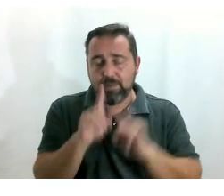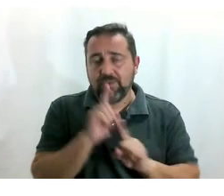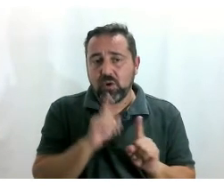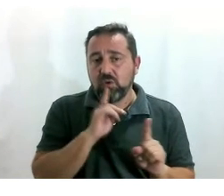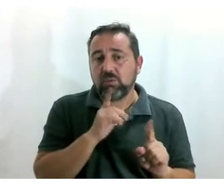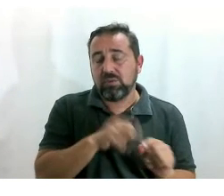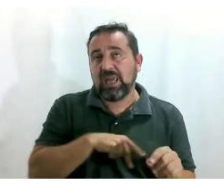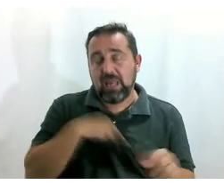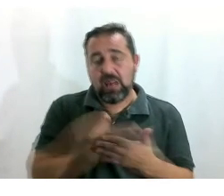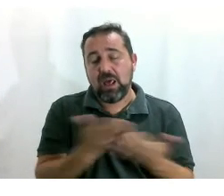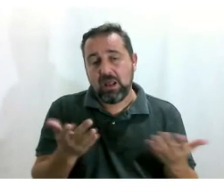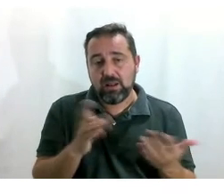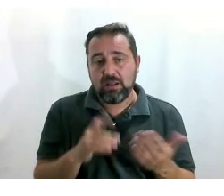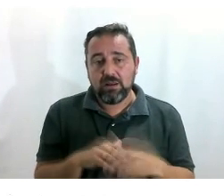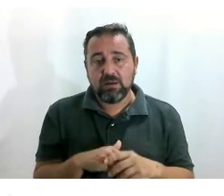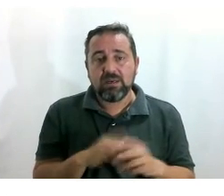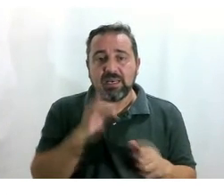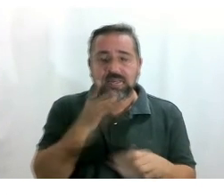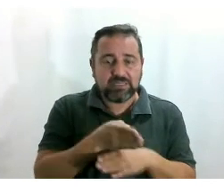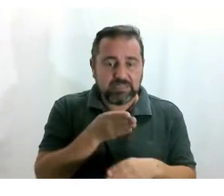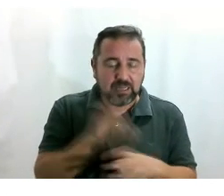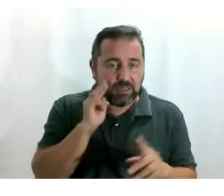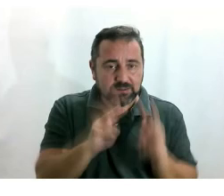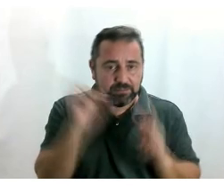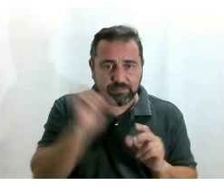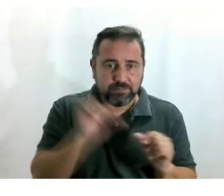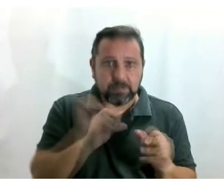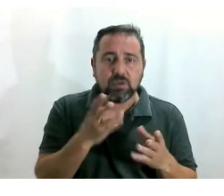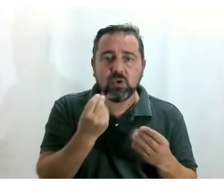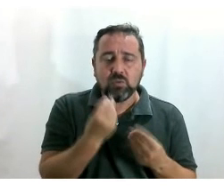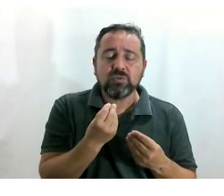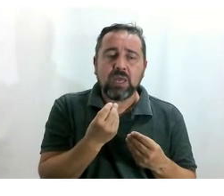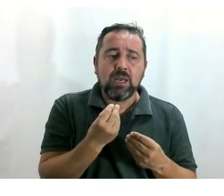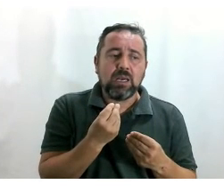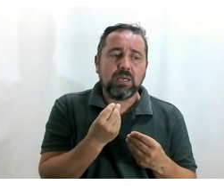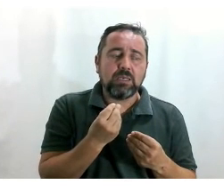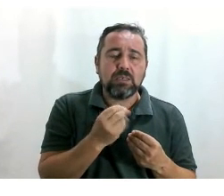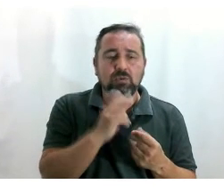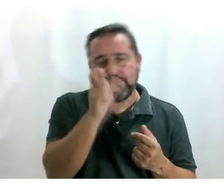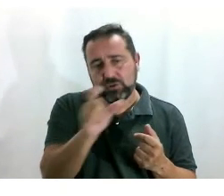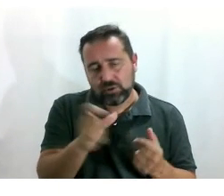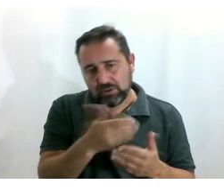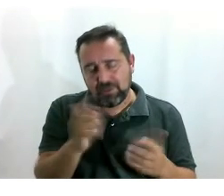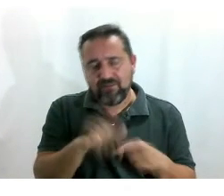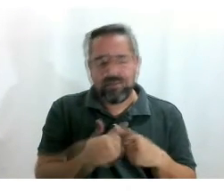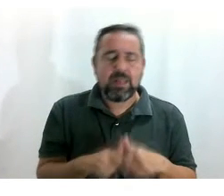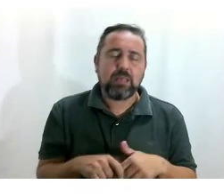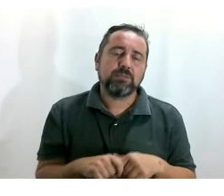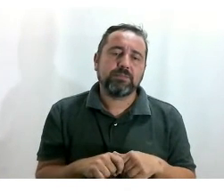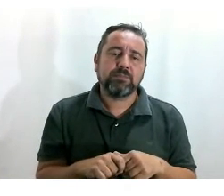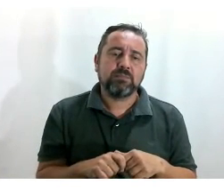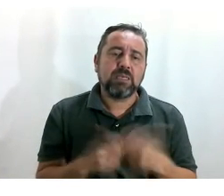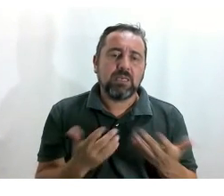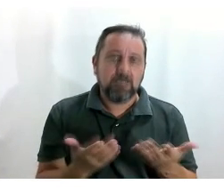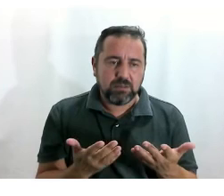bastante generalizada entre los asistentes y entre muchas otras personas y familias que al